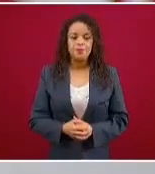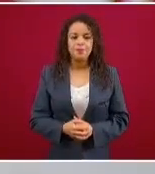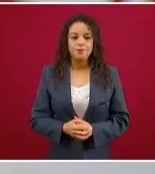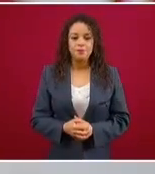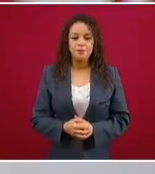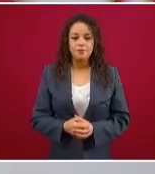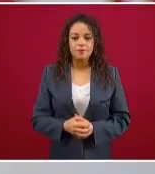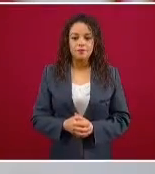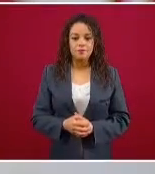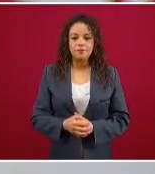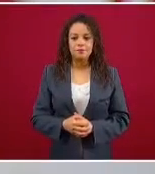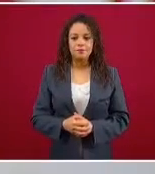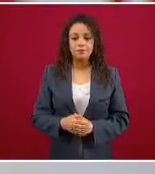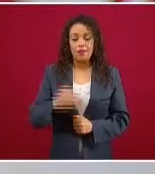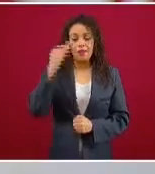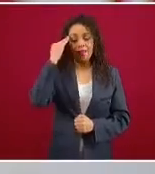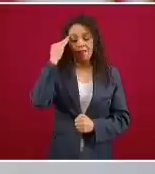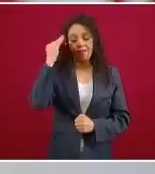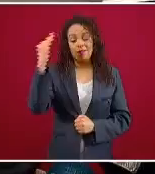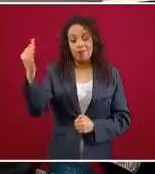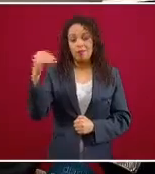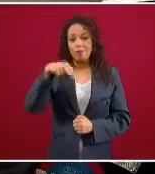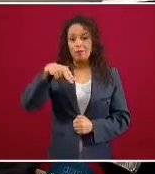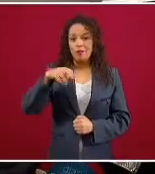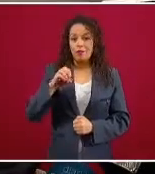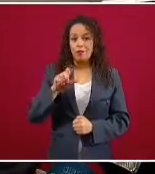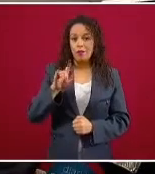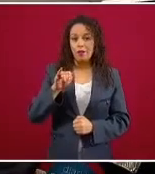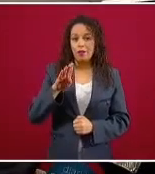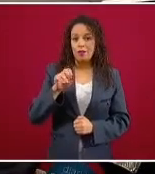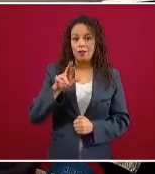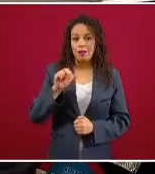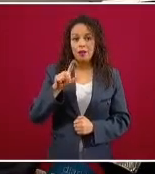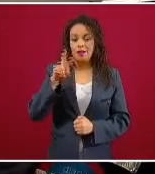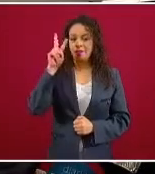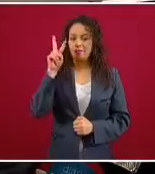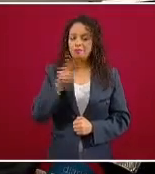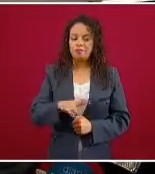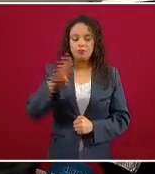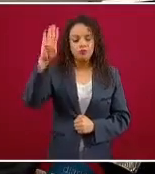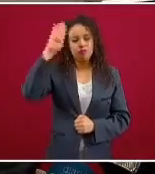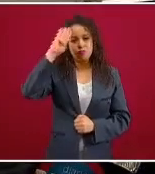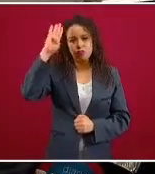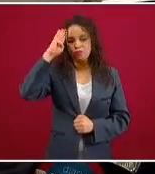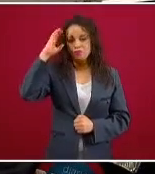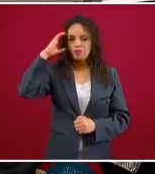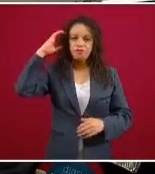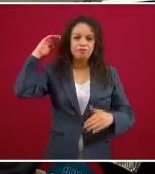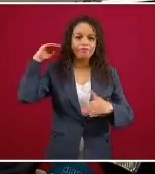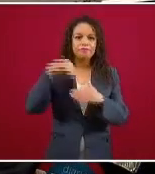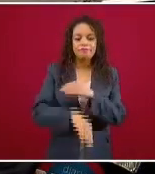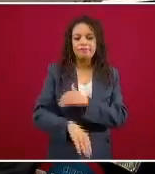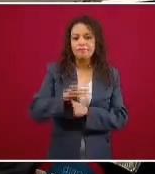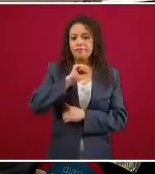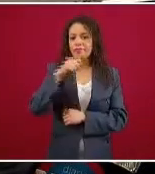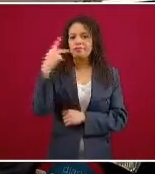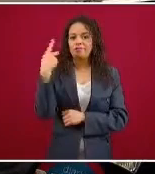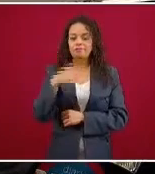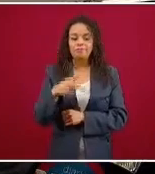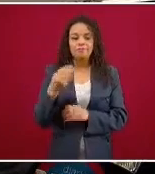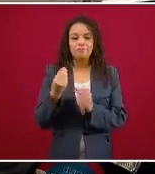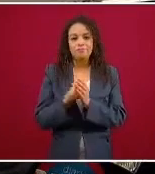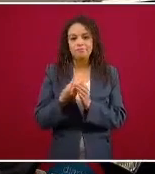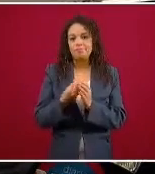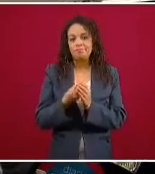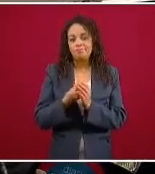Todo el periodo neoliberal fue un rotundo fracaso en materia de política